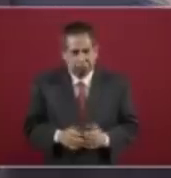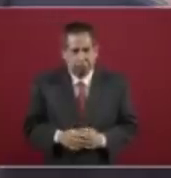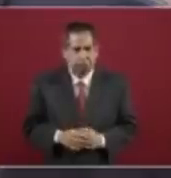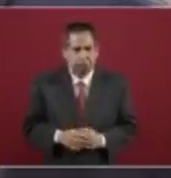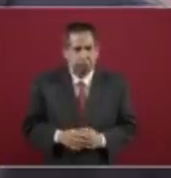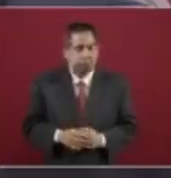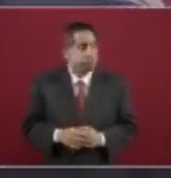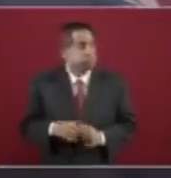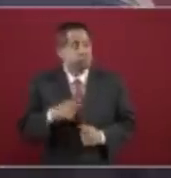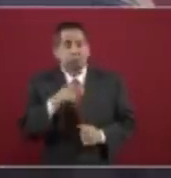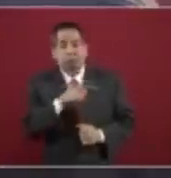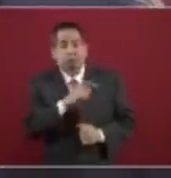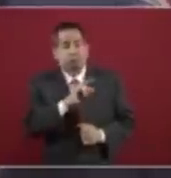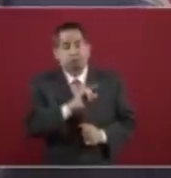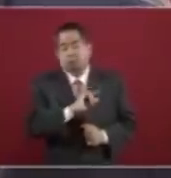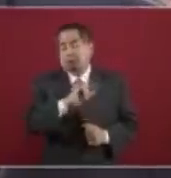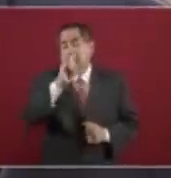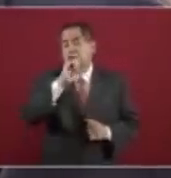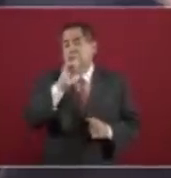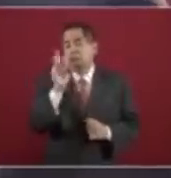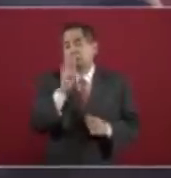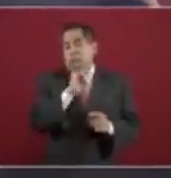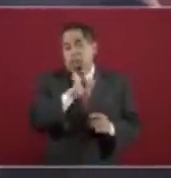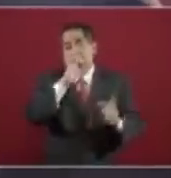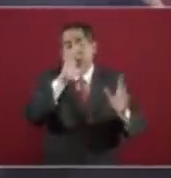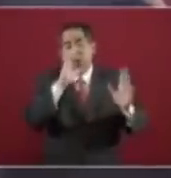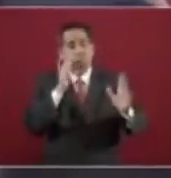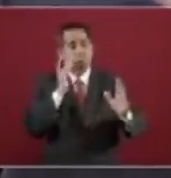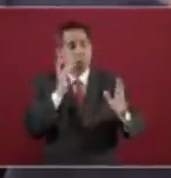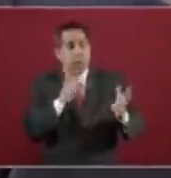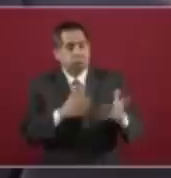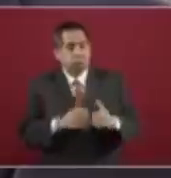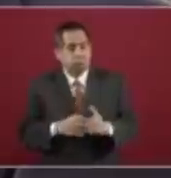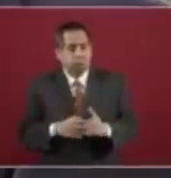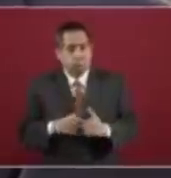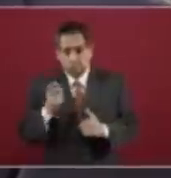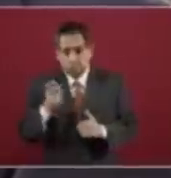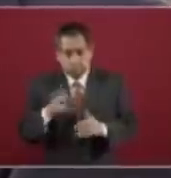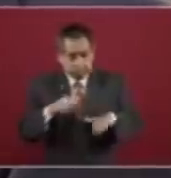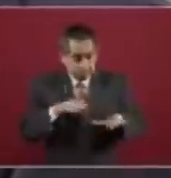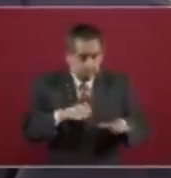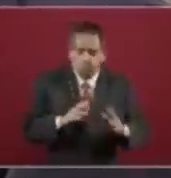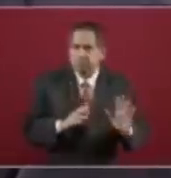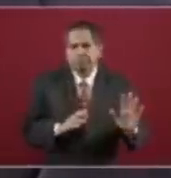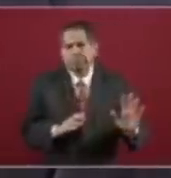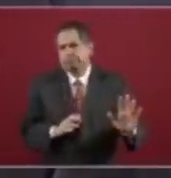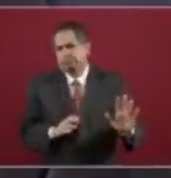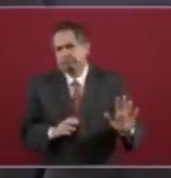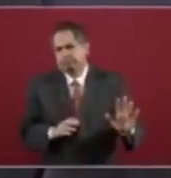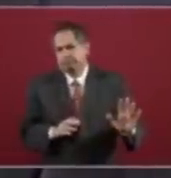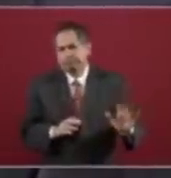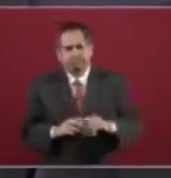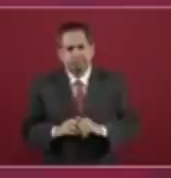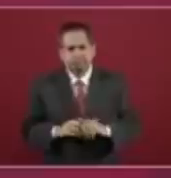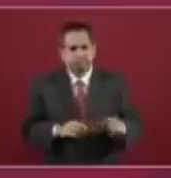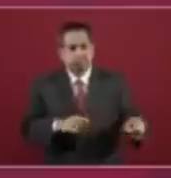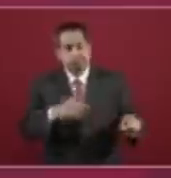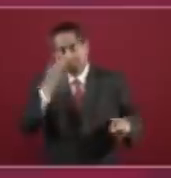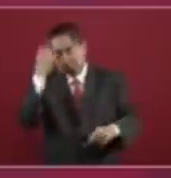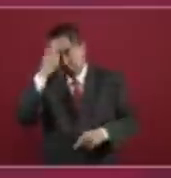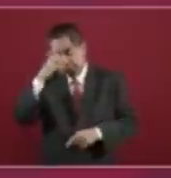de gran prestigio, ya por eso, ¿no? Es experto.